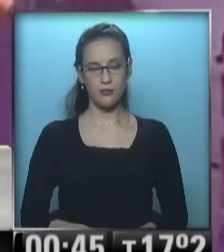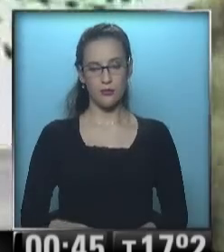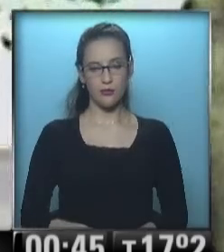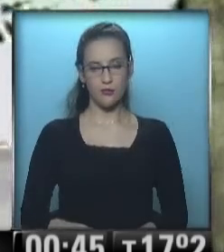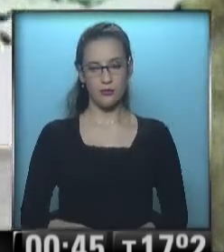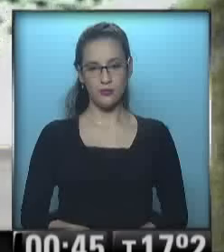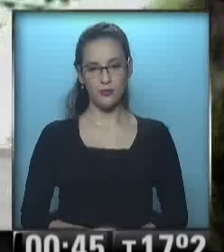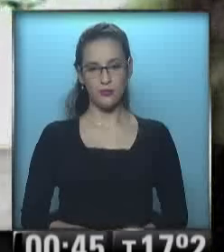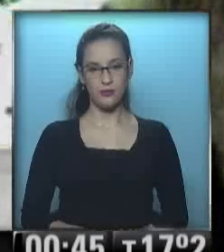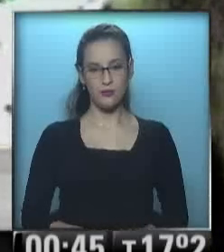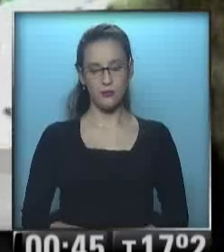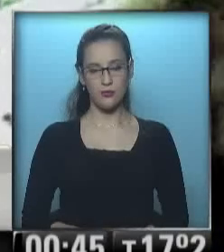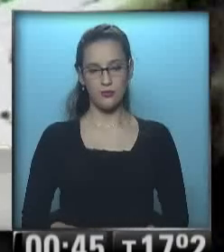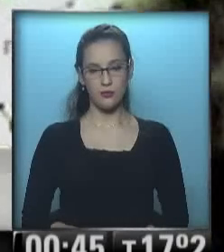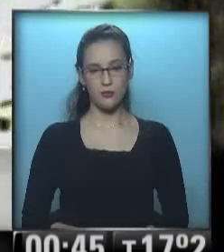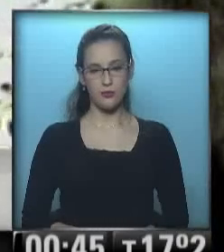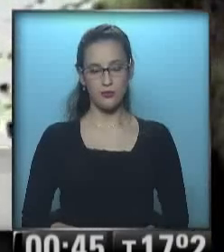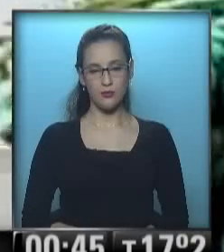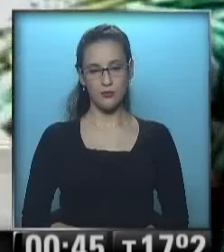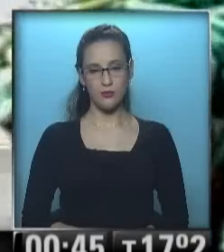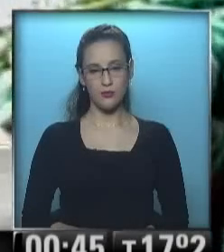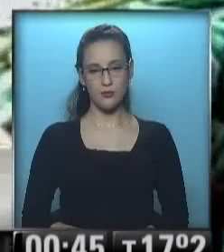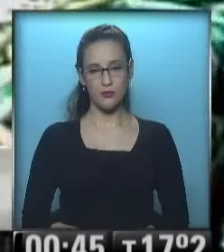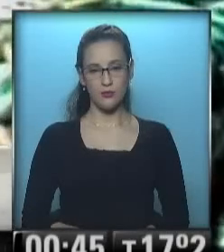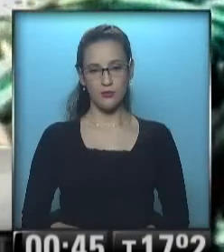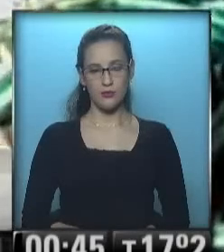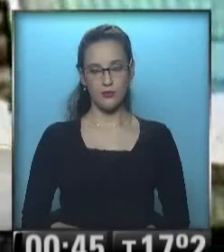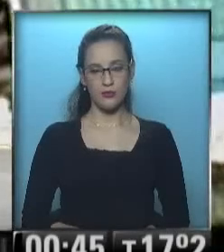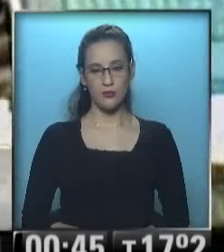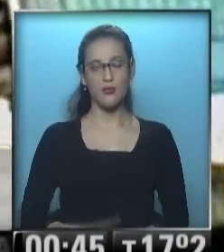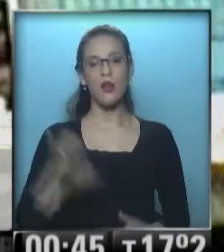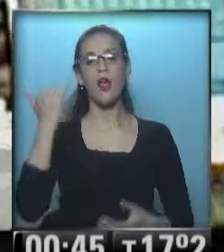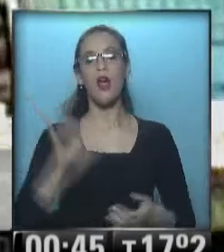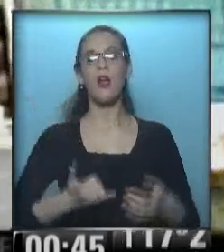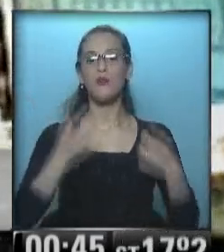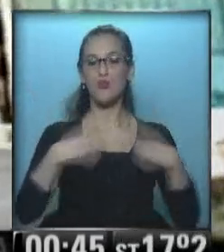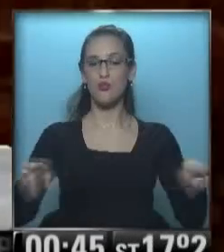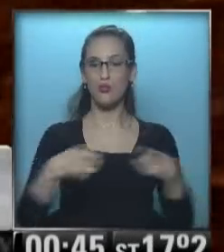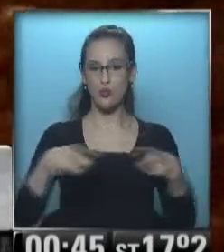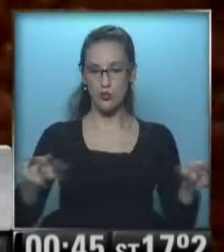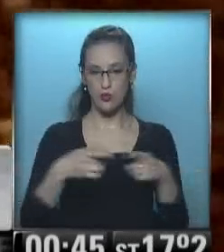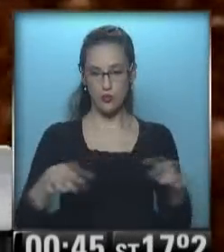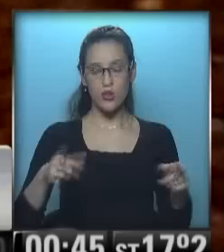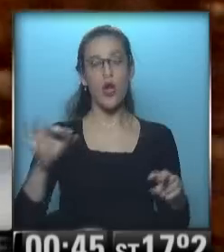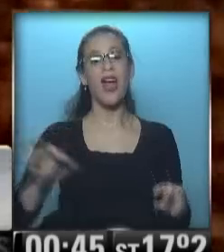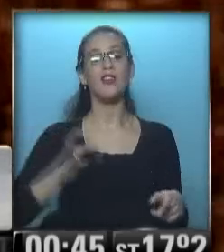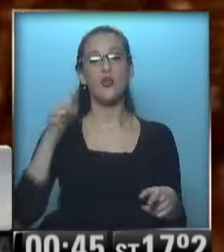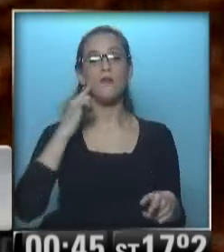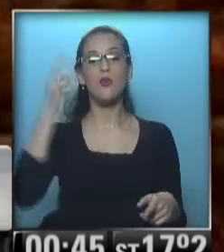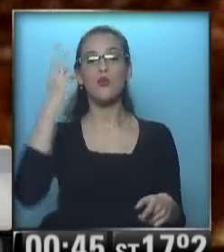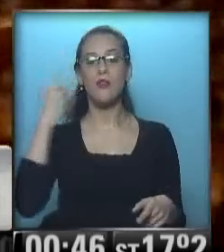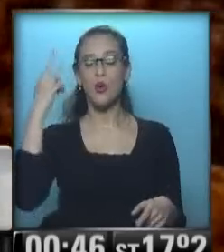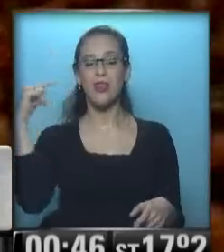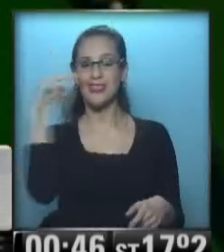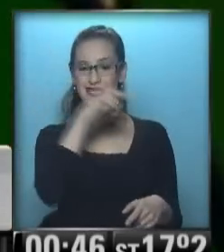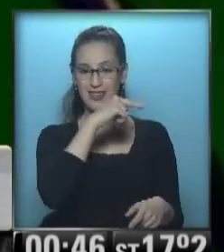Después vinieron las experiencias de Gustavo con músicos chilenos en Plan B. Y en 1997, Soda